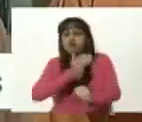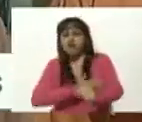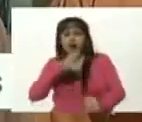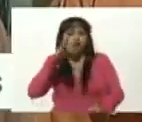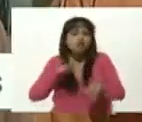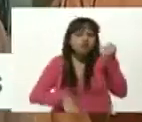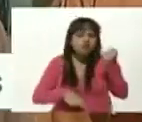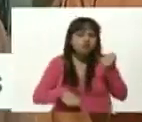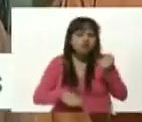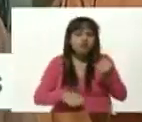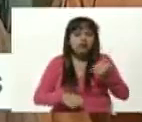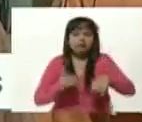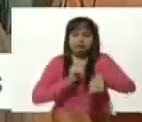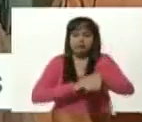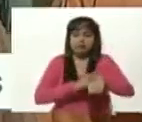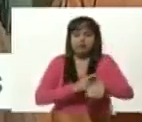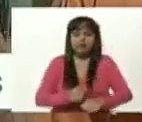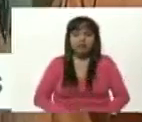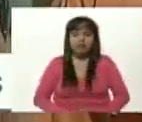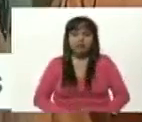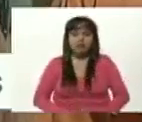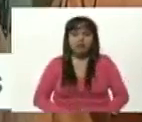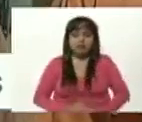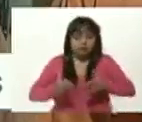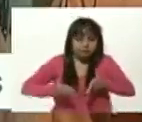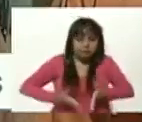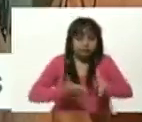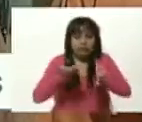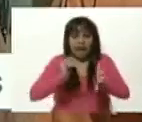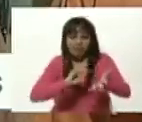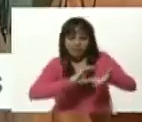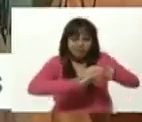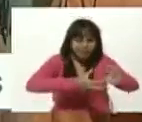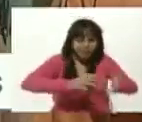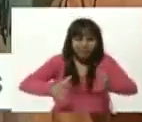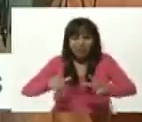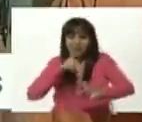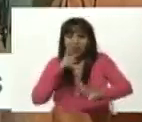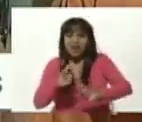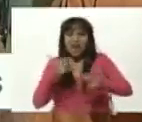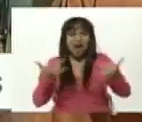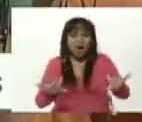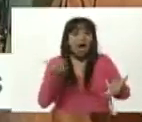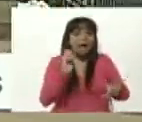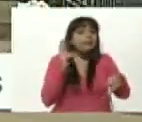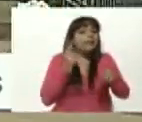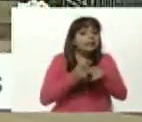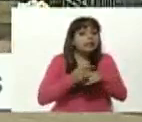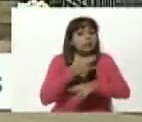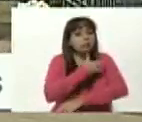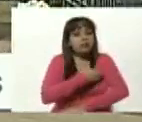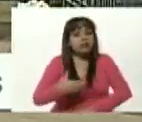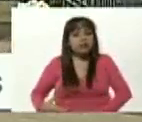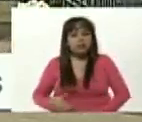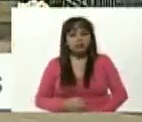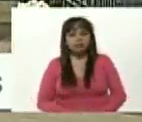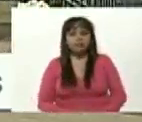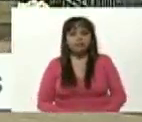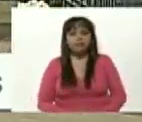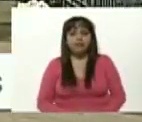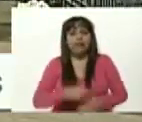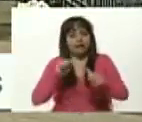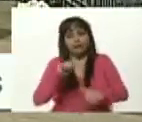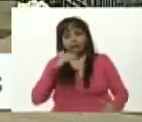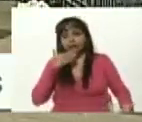últimamente para la zona. Entonces estamos bastante afectados, estamos en riesgo, presidente. Bueno, muchísimas gracias,